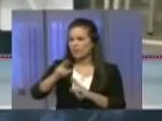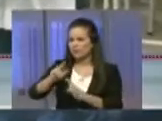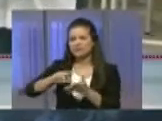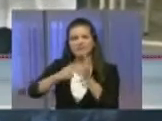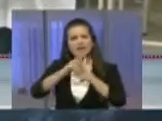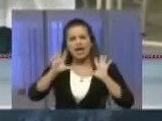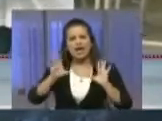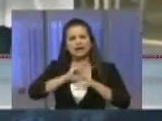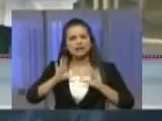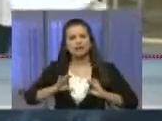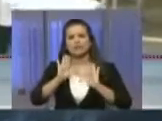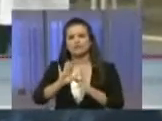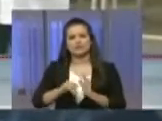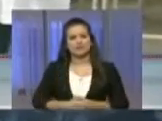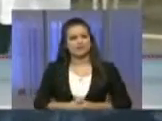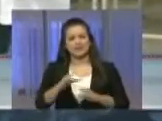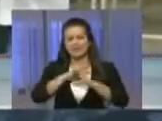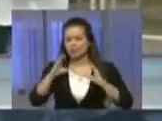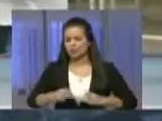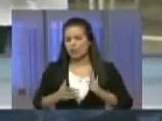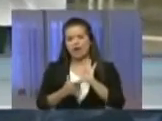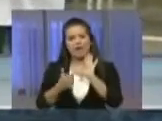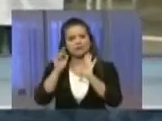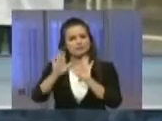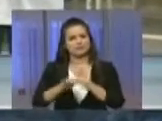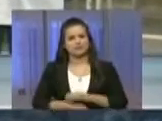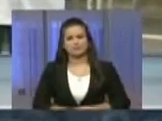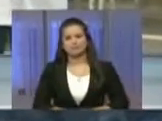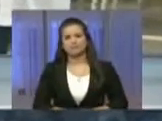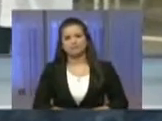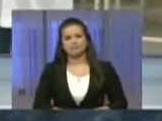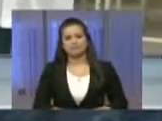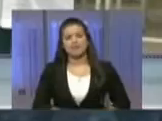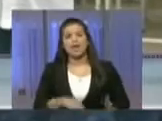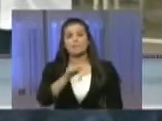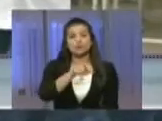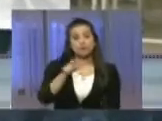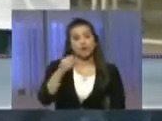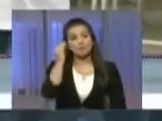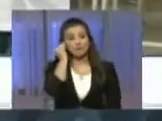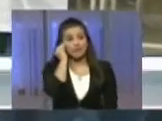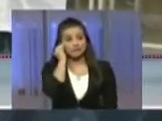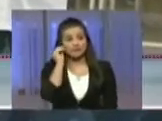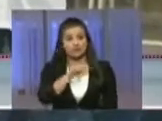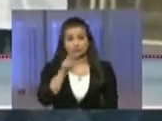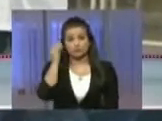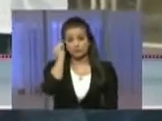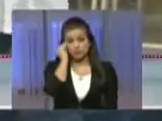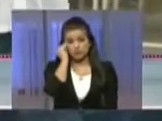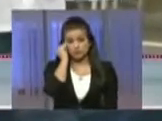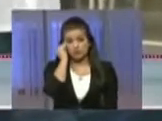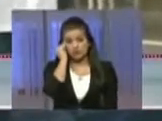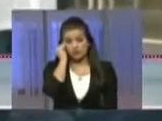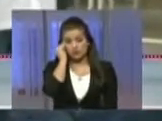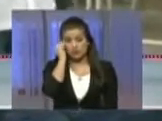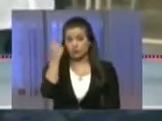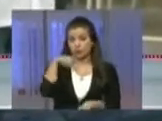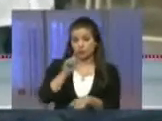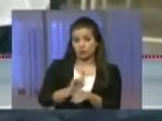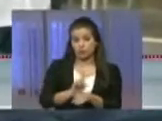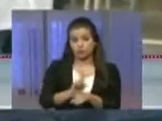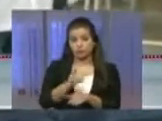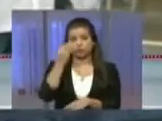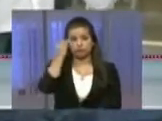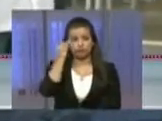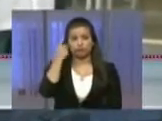Cristo esto es Cristo Si alguna gente que solamente se dedica a